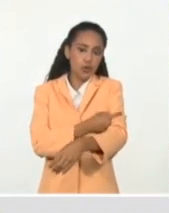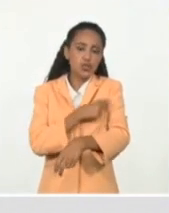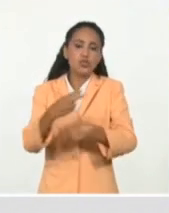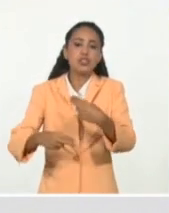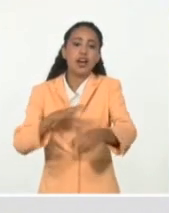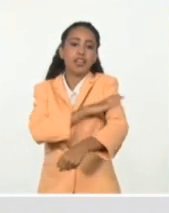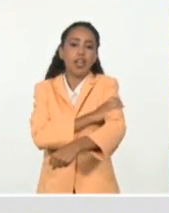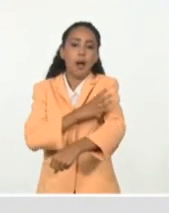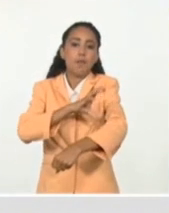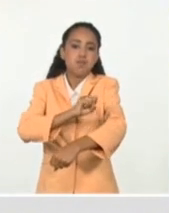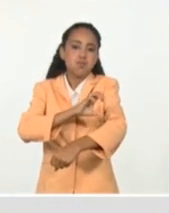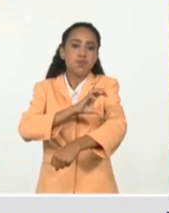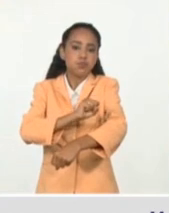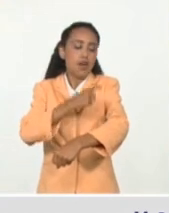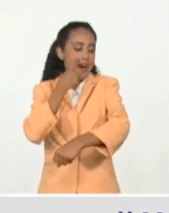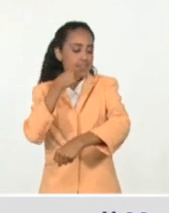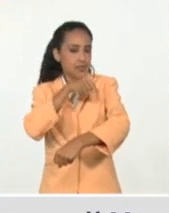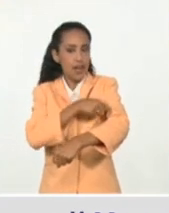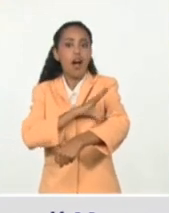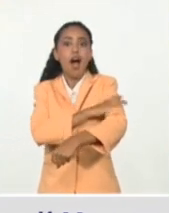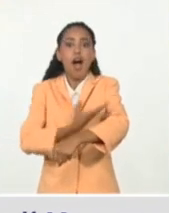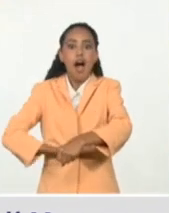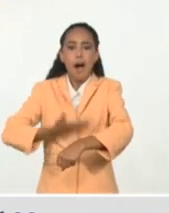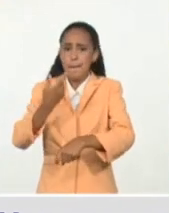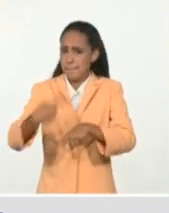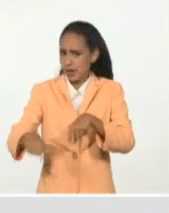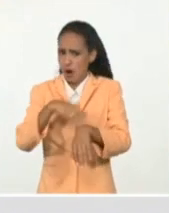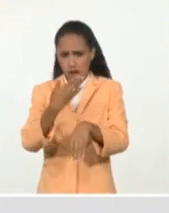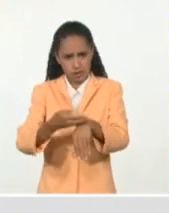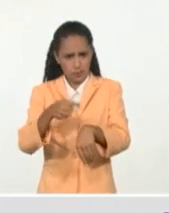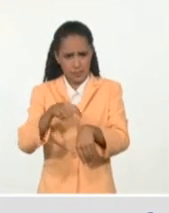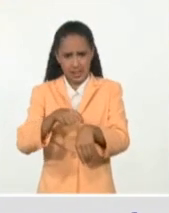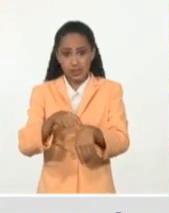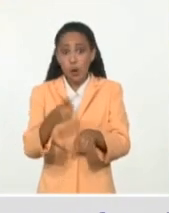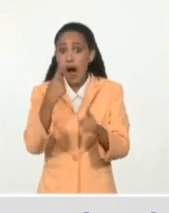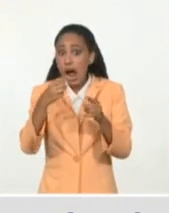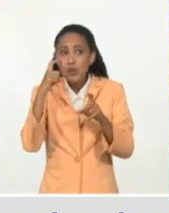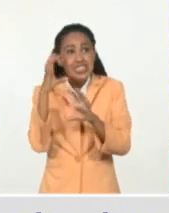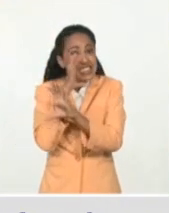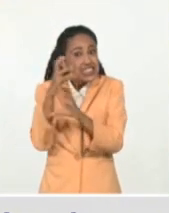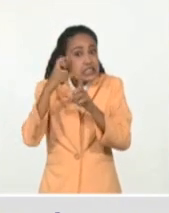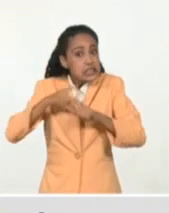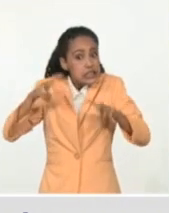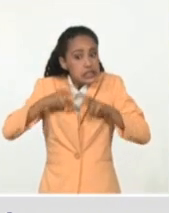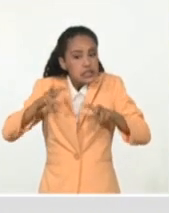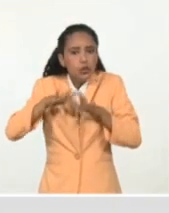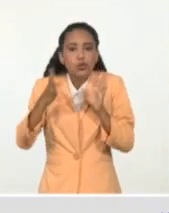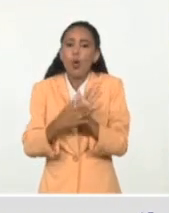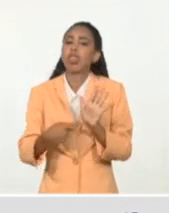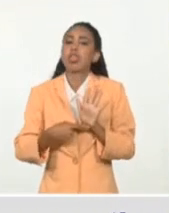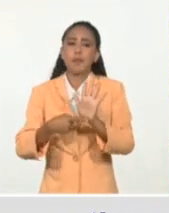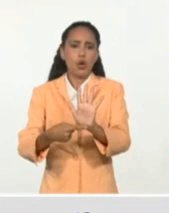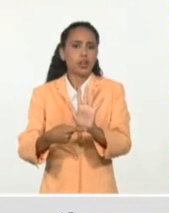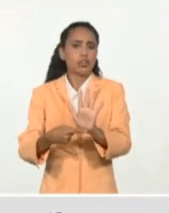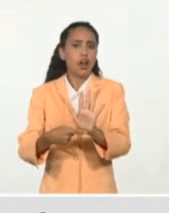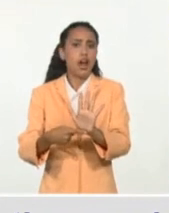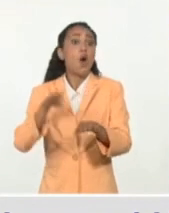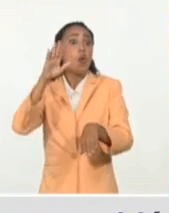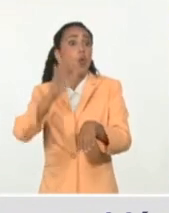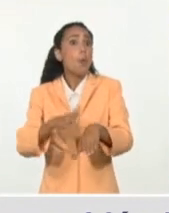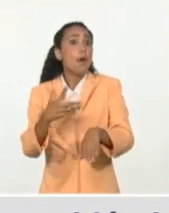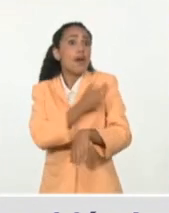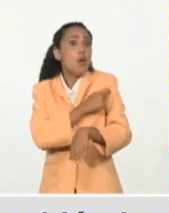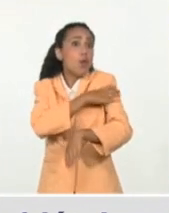de la vacunación. Pero no hay ningún elemento científico para pensar que algún componente de la vacuna pueda elevar la tensión arterial. Sí,